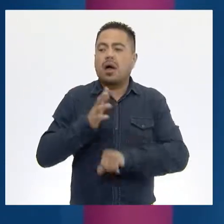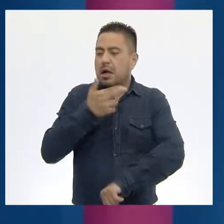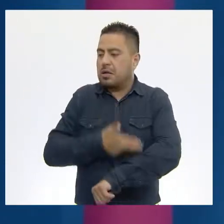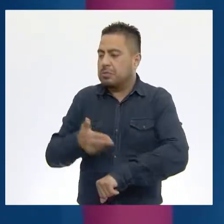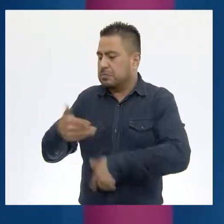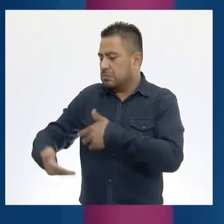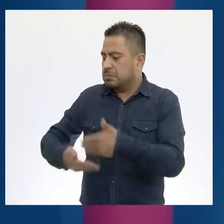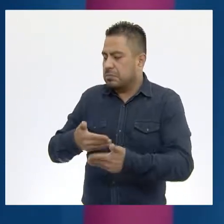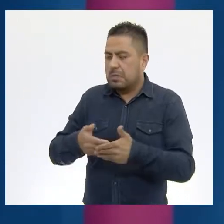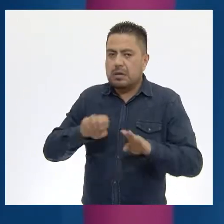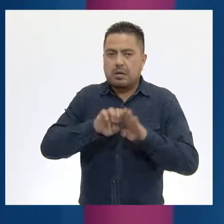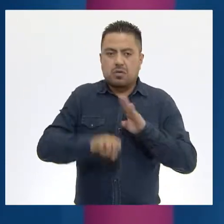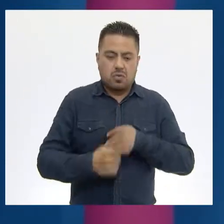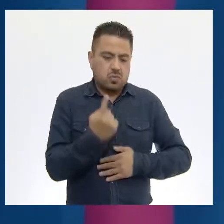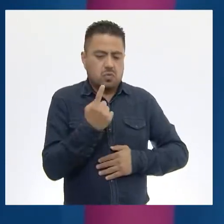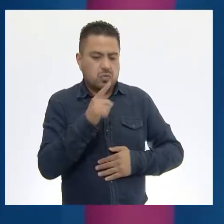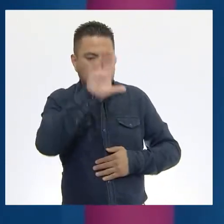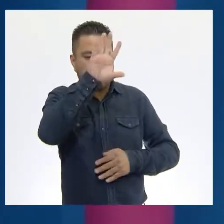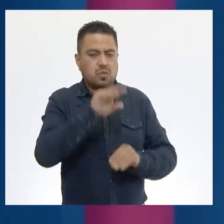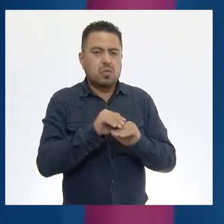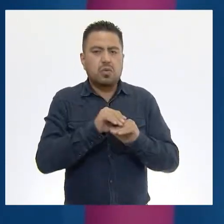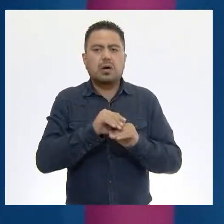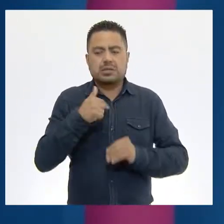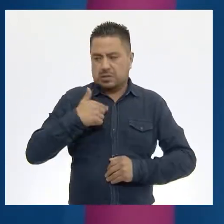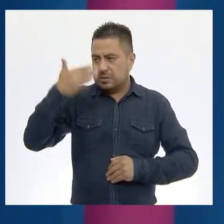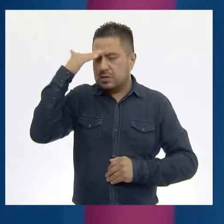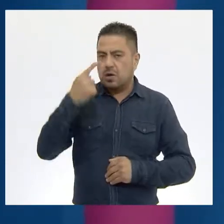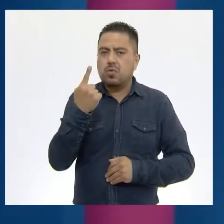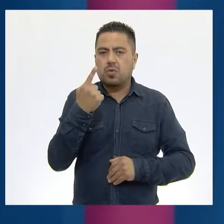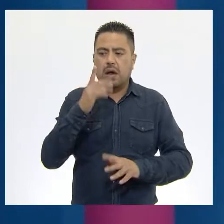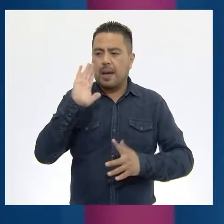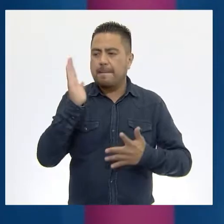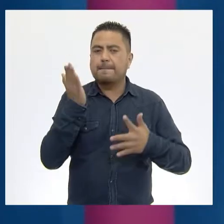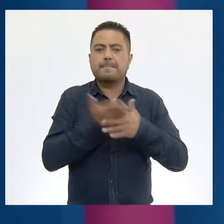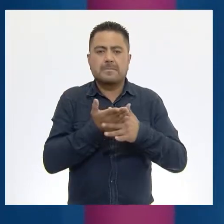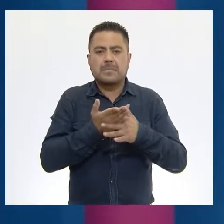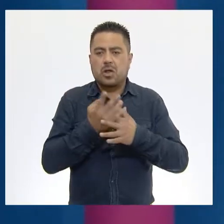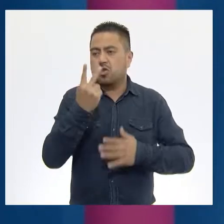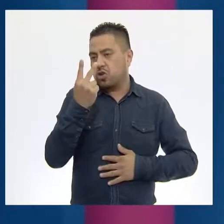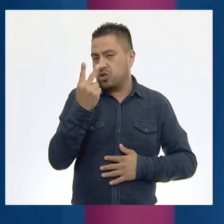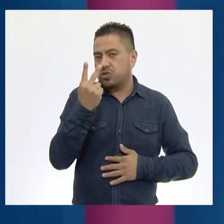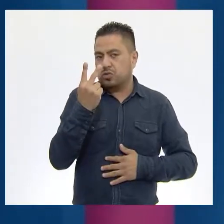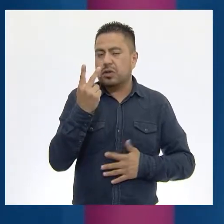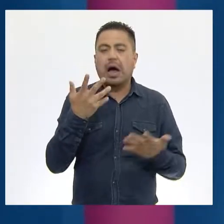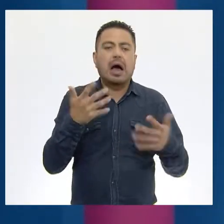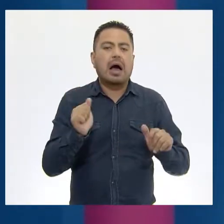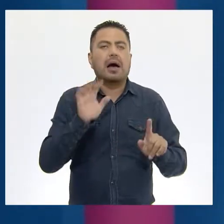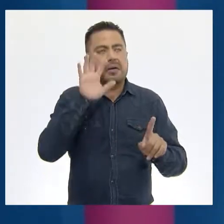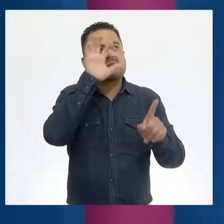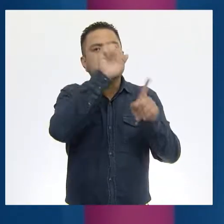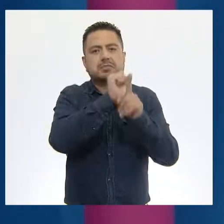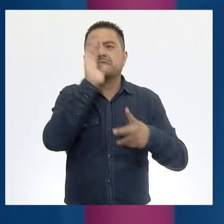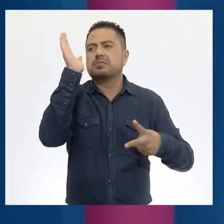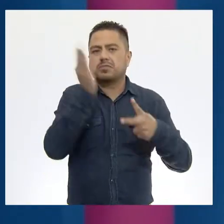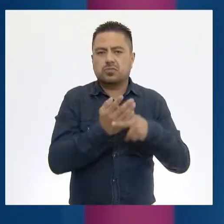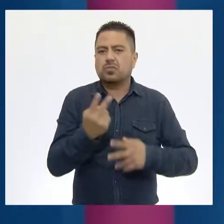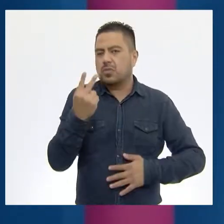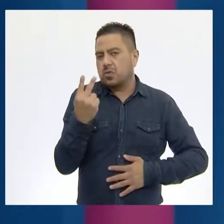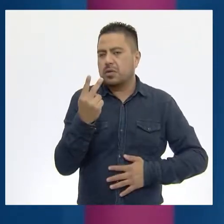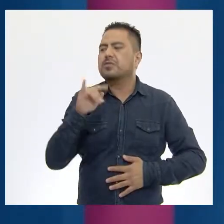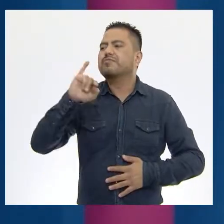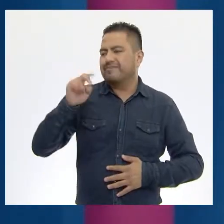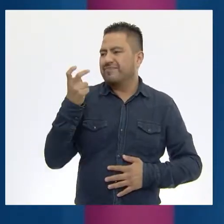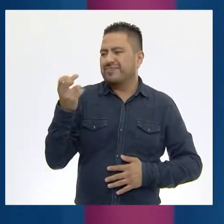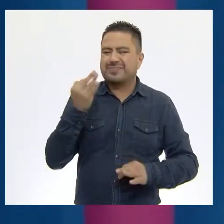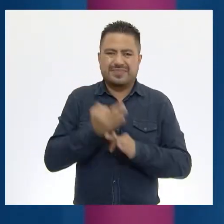por ejemplo, en el caso de un entero, pues sabemos que 1 es la mitad de 2, entonces ahí tendrían que dividir entre 2. Exacto,